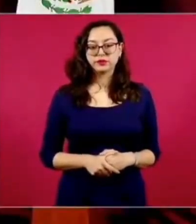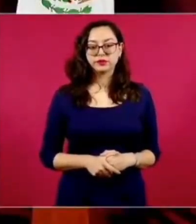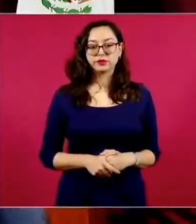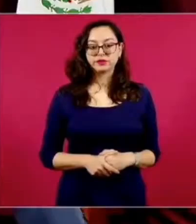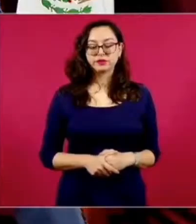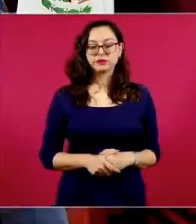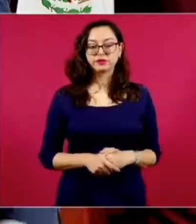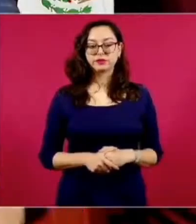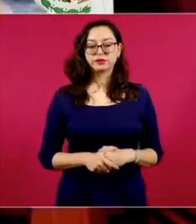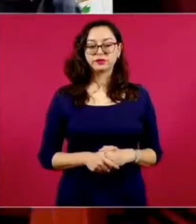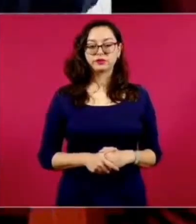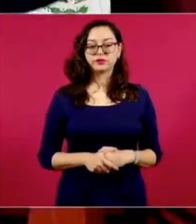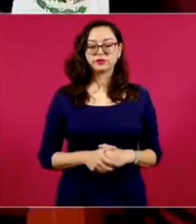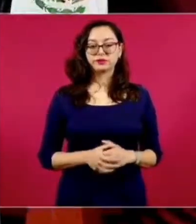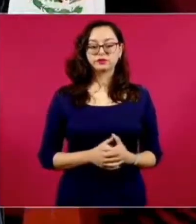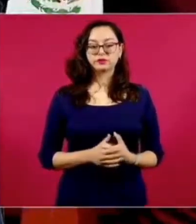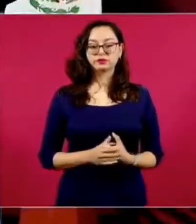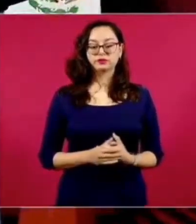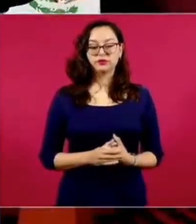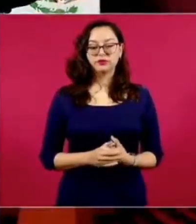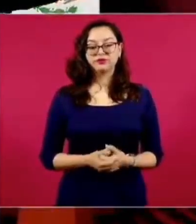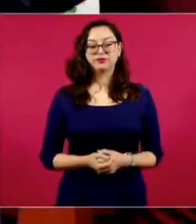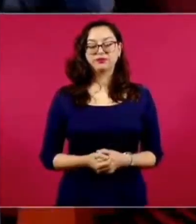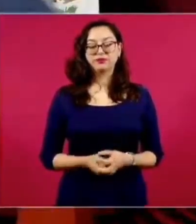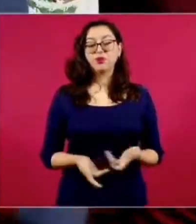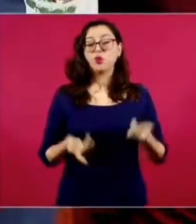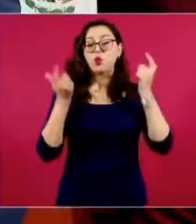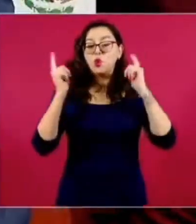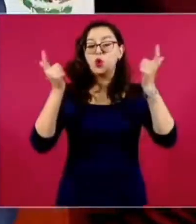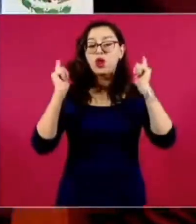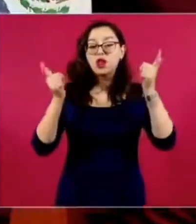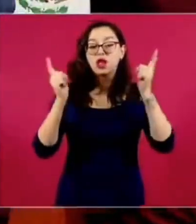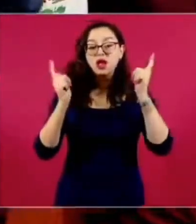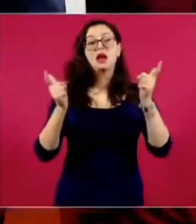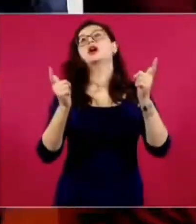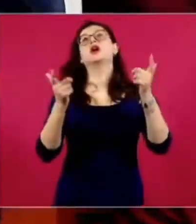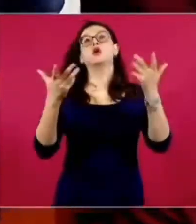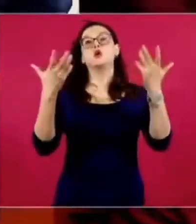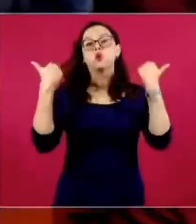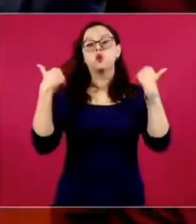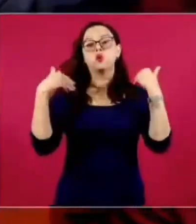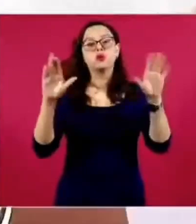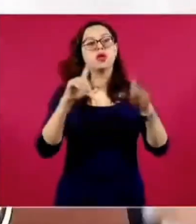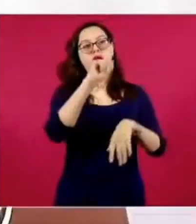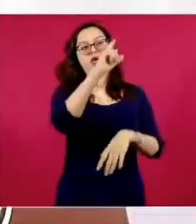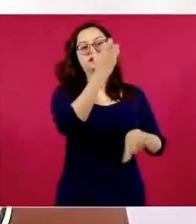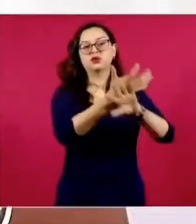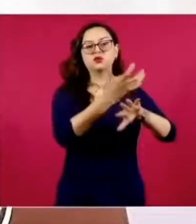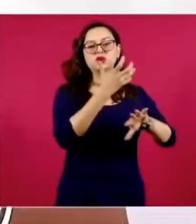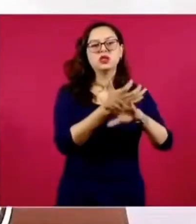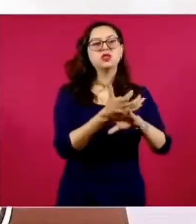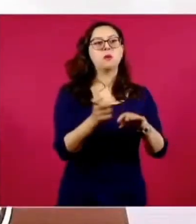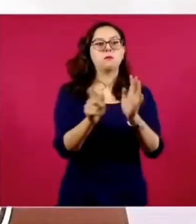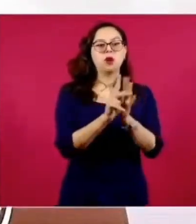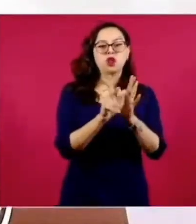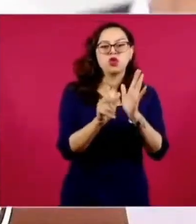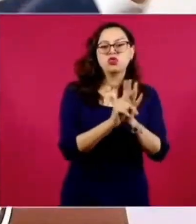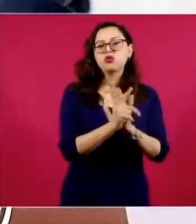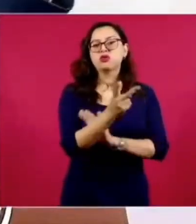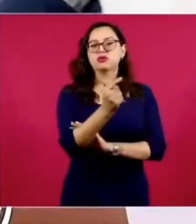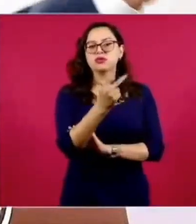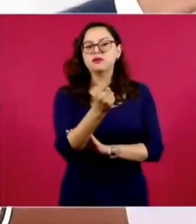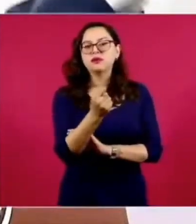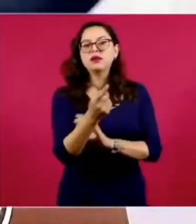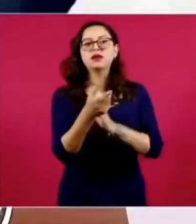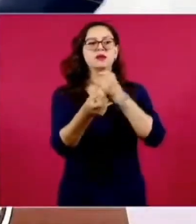que hubiesen medios de comunicación, desde luego de estadounidenses, que